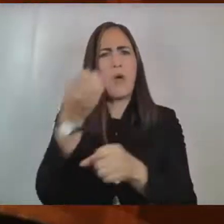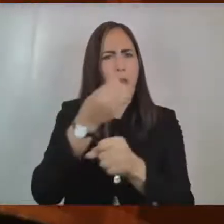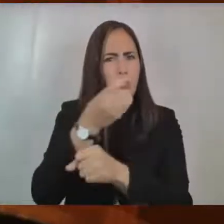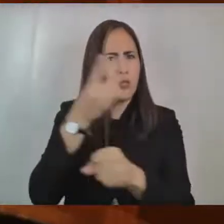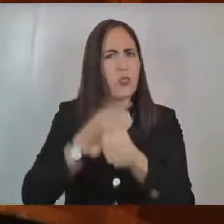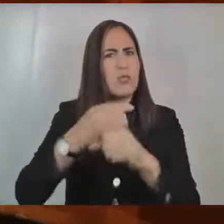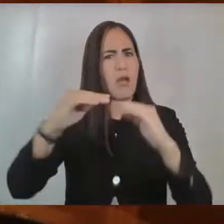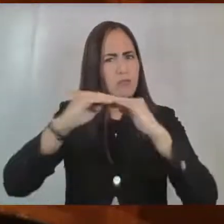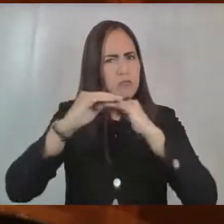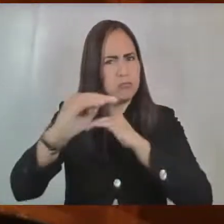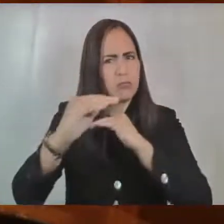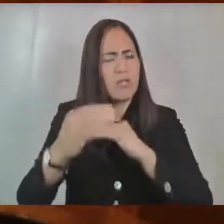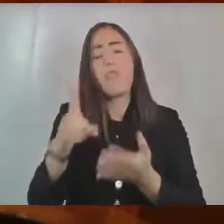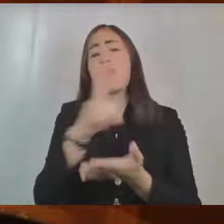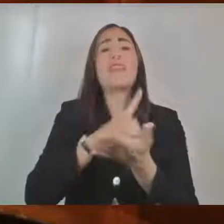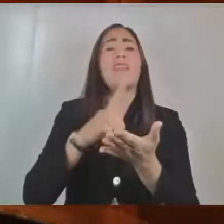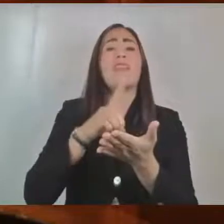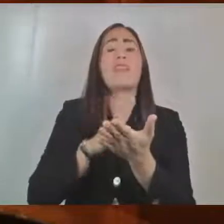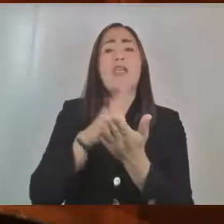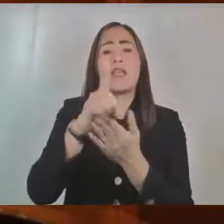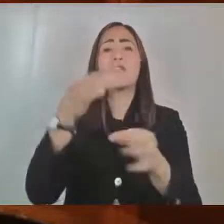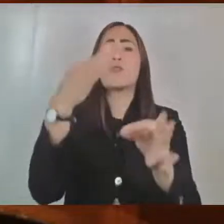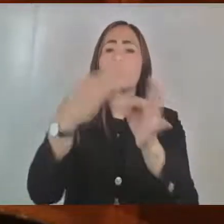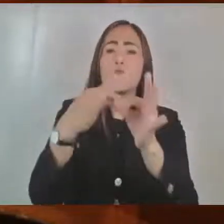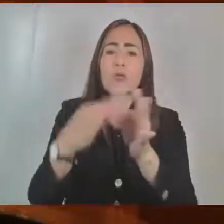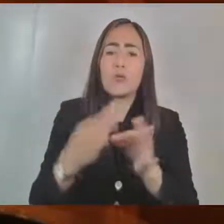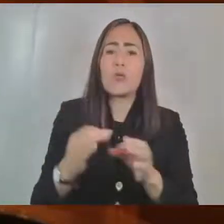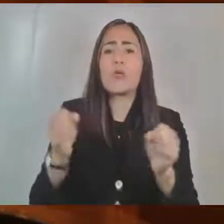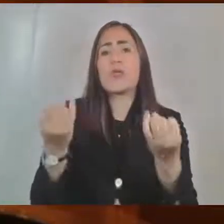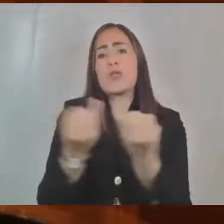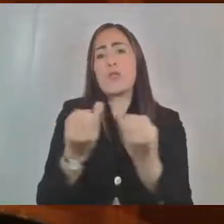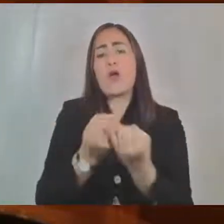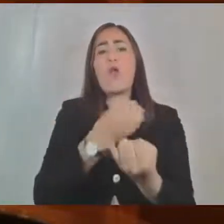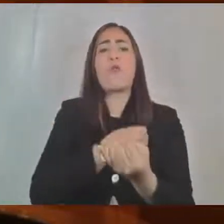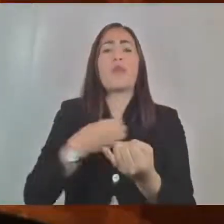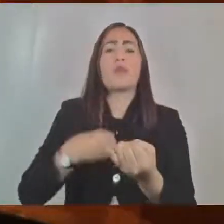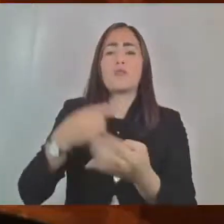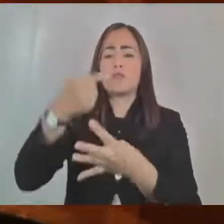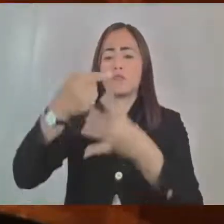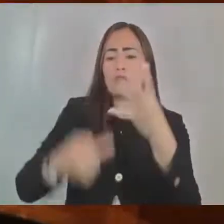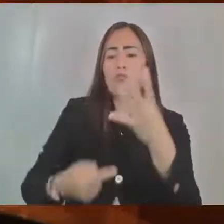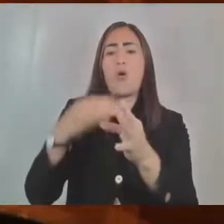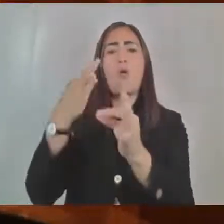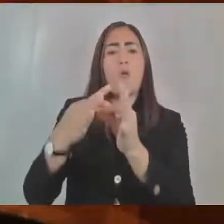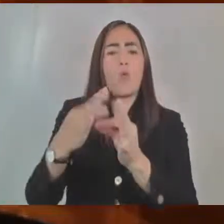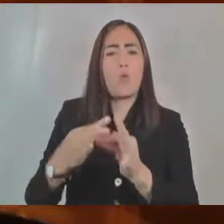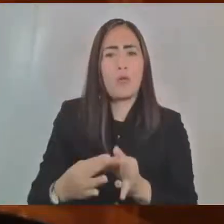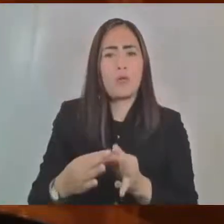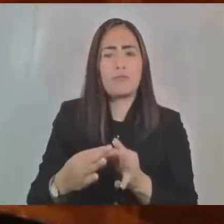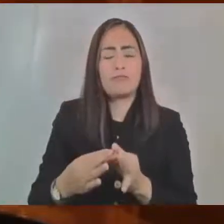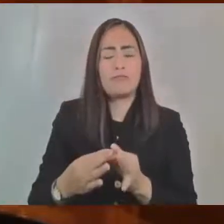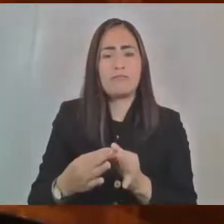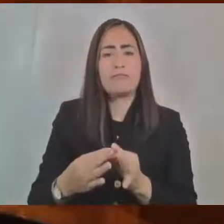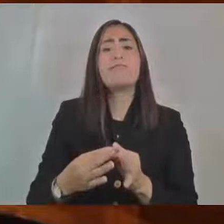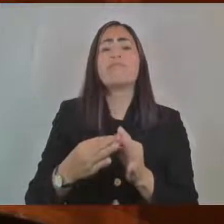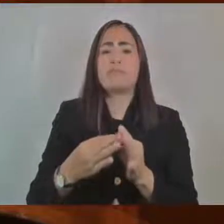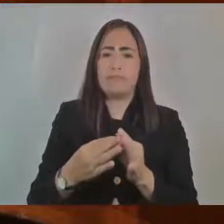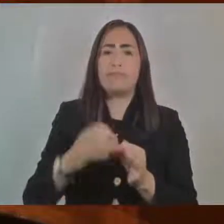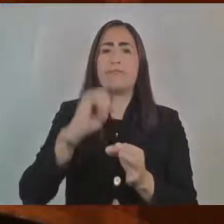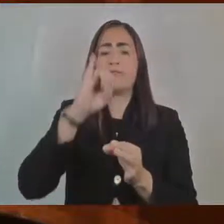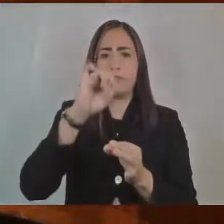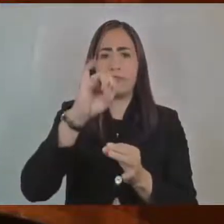tanto exigiendo sus derechos como cumpliendo sus obligaciones como parte de la sociedad. Debemos de destacar